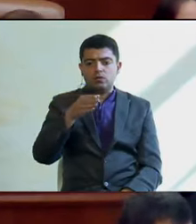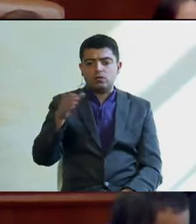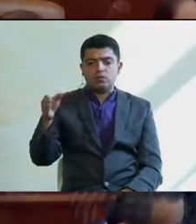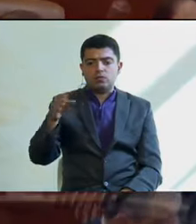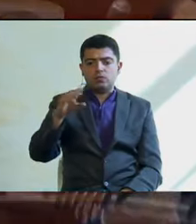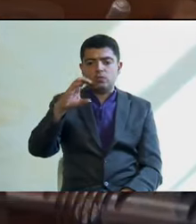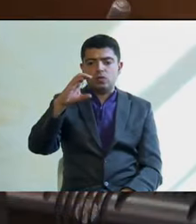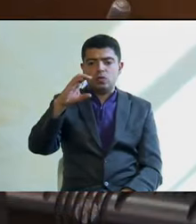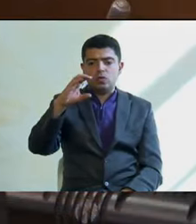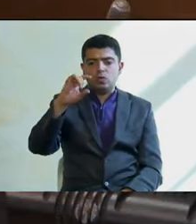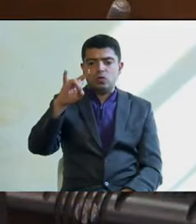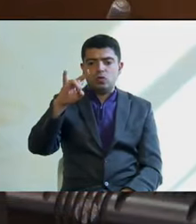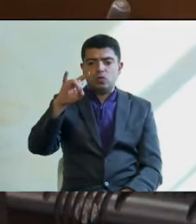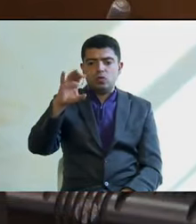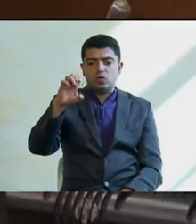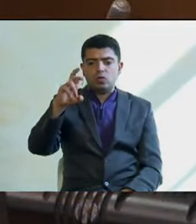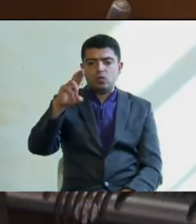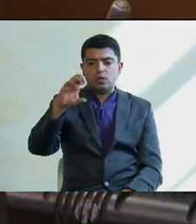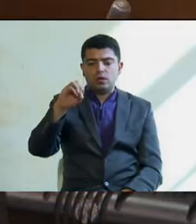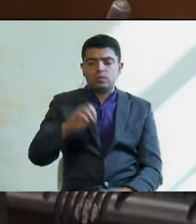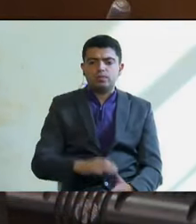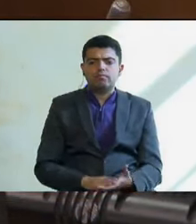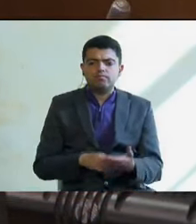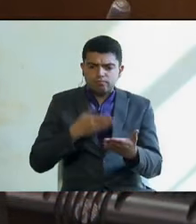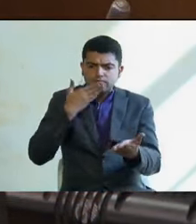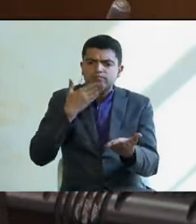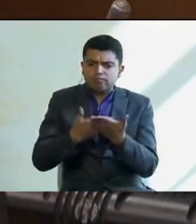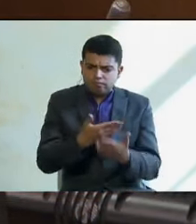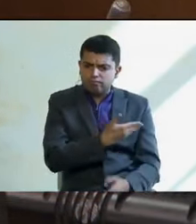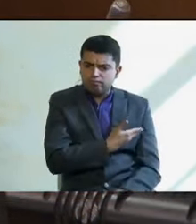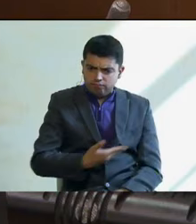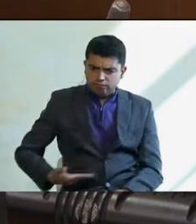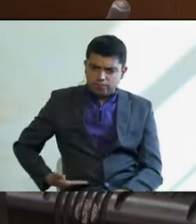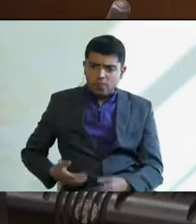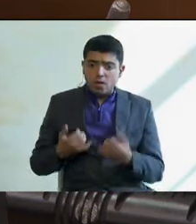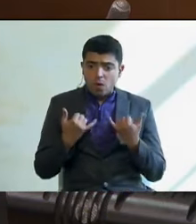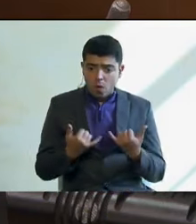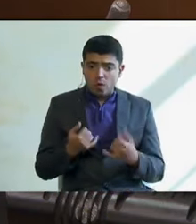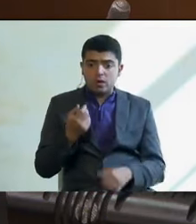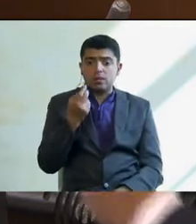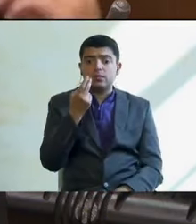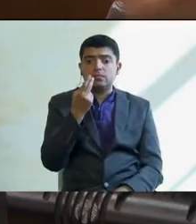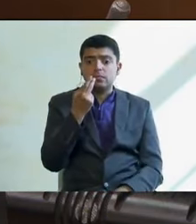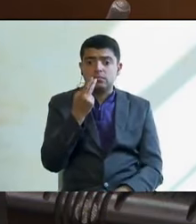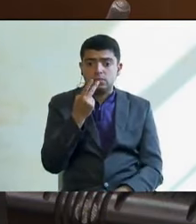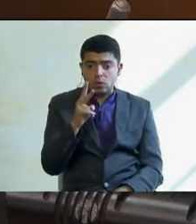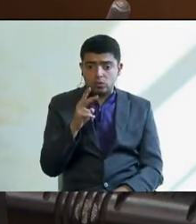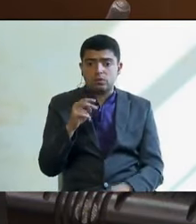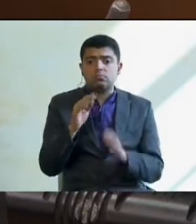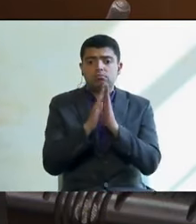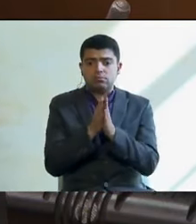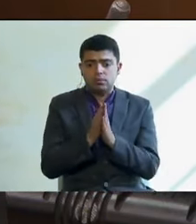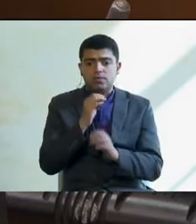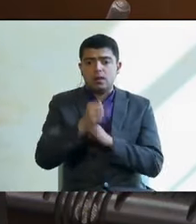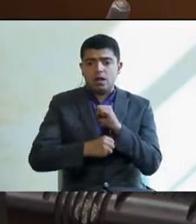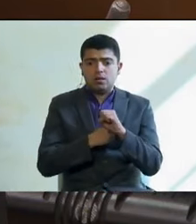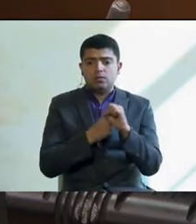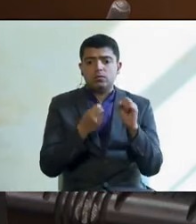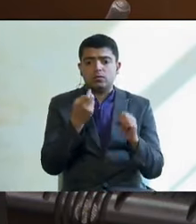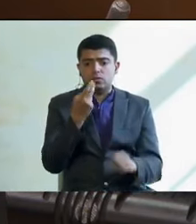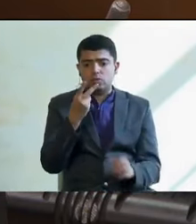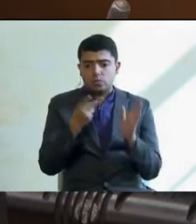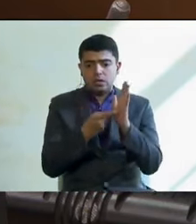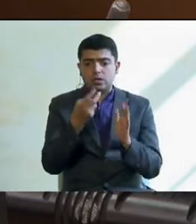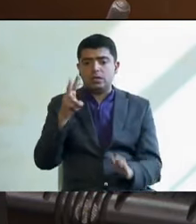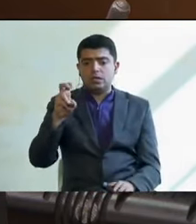Muchas gracias señor presidente Yo quiero dar Claro hoy 12 de diciembre 2017 esta denuncia 13 de diciembre esta